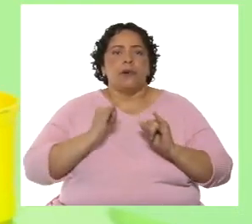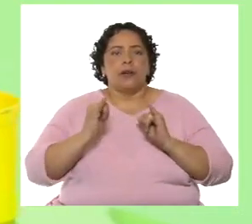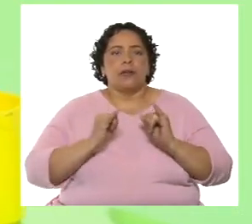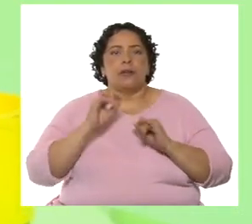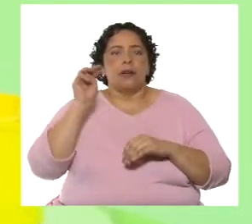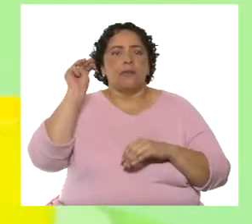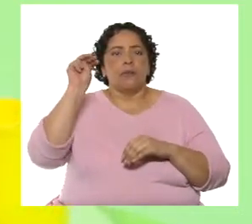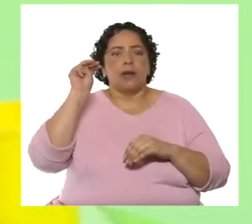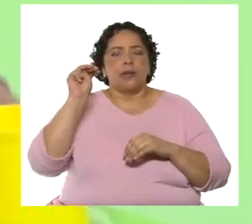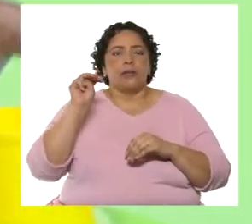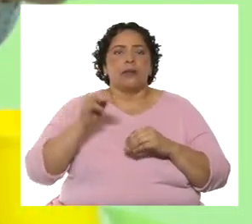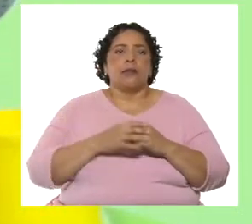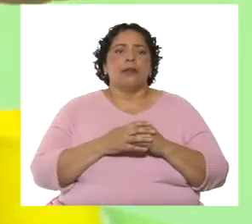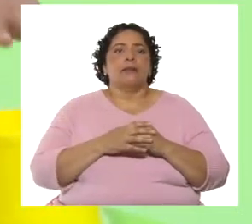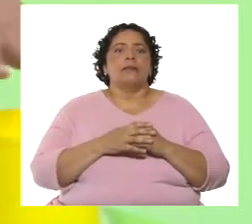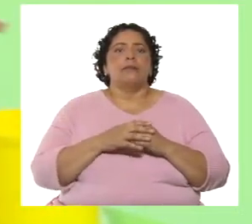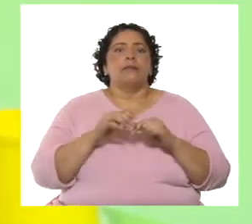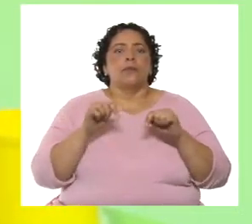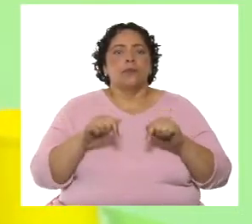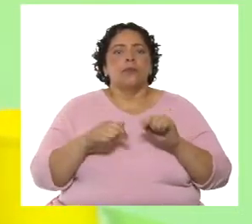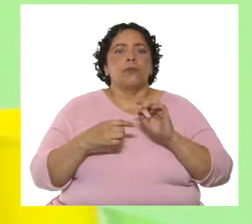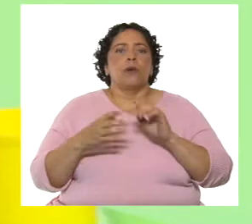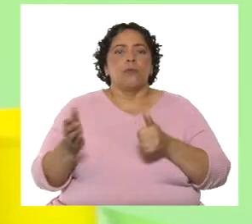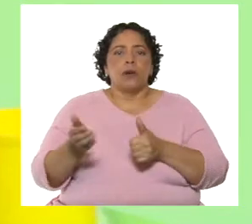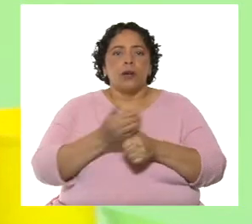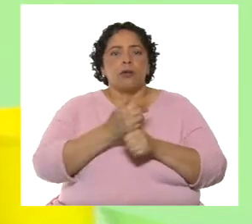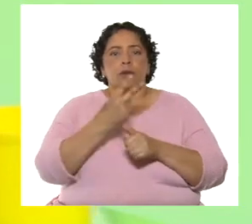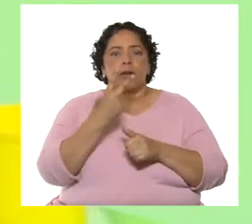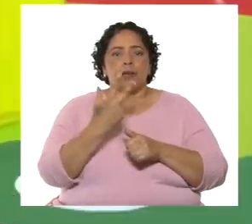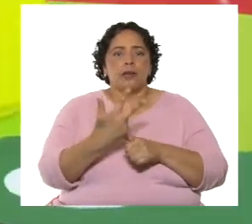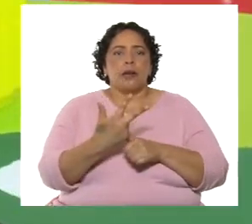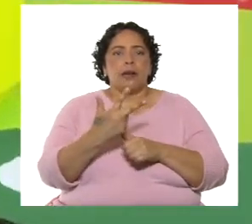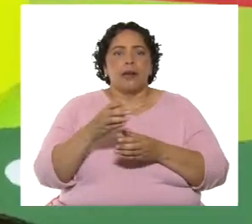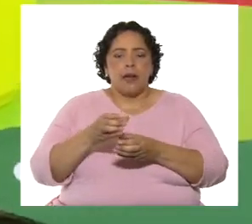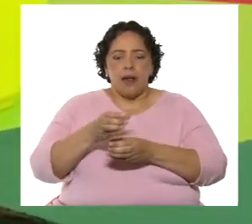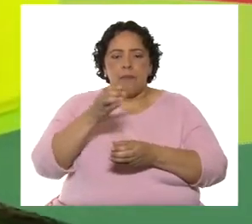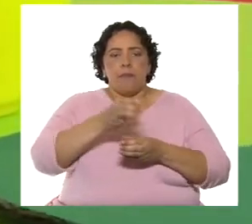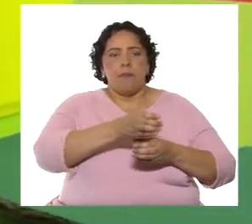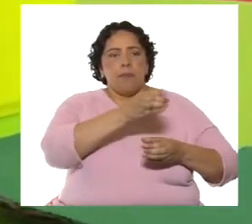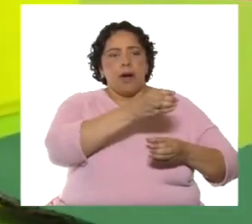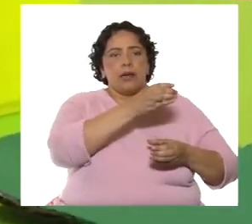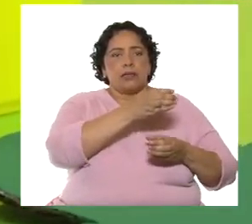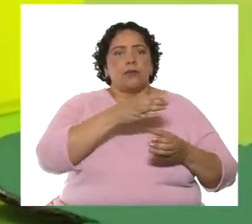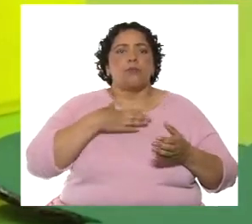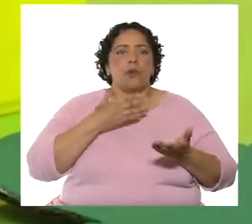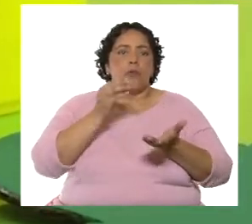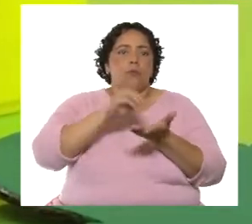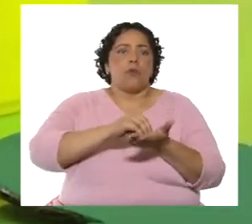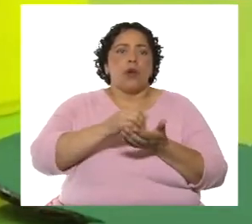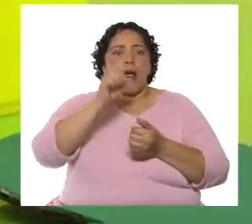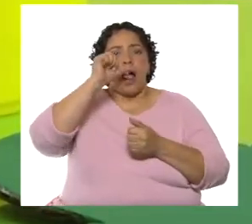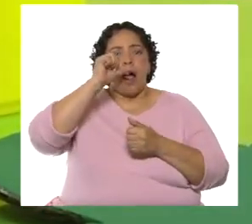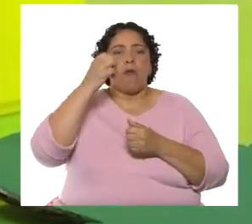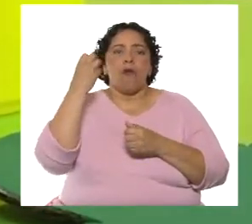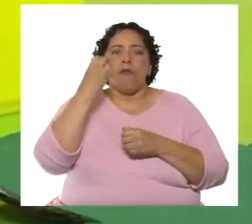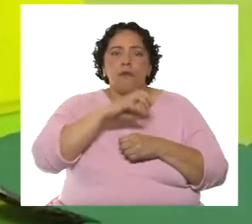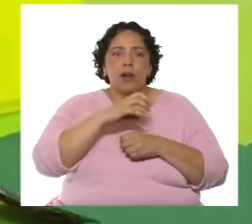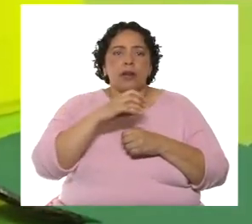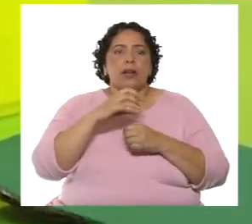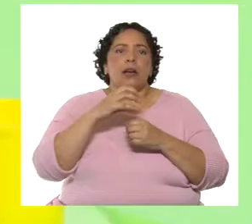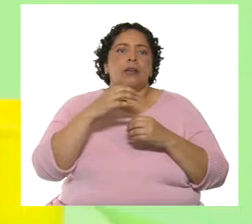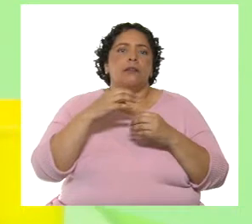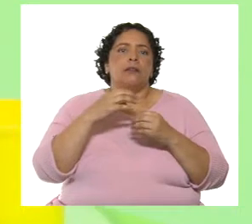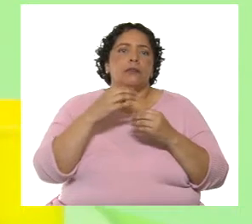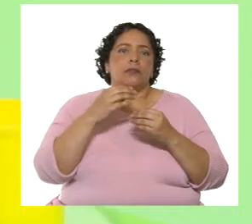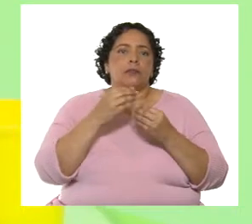maestra Carmen Suárez. Vamos a ubicar tres envases donde podamos colocar agua fría, tibia